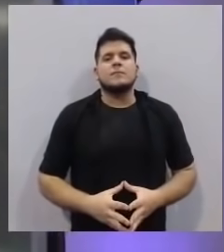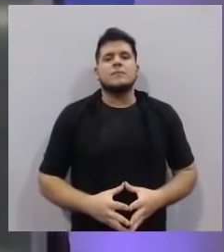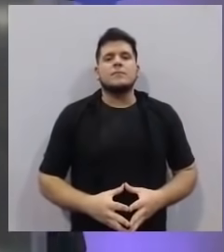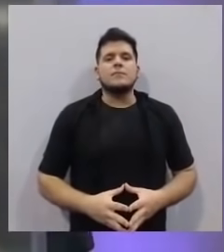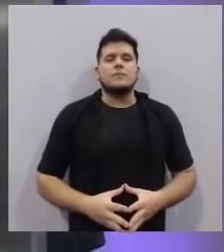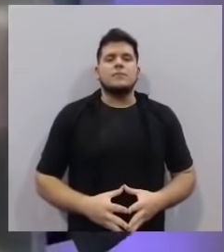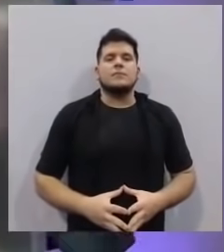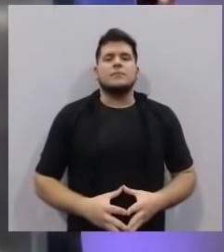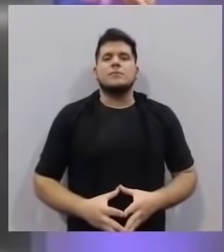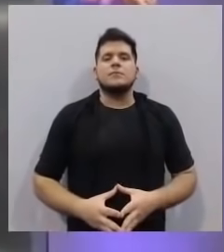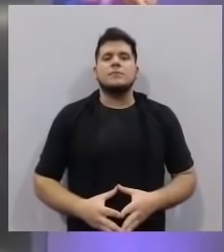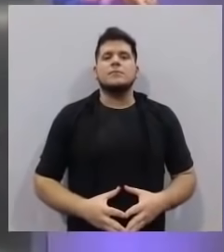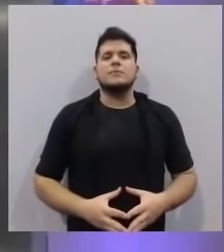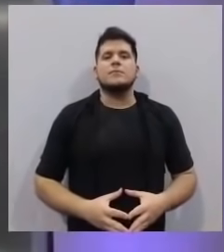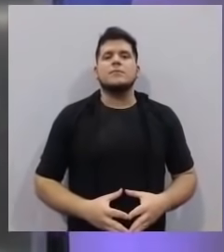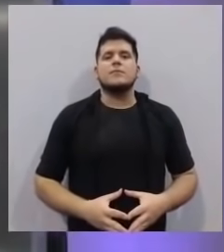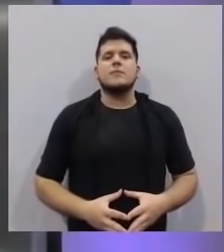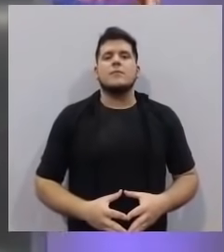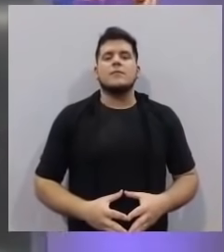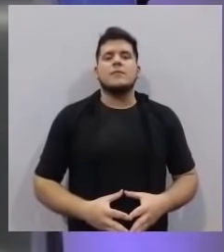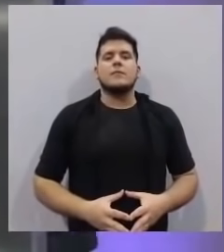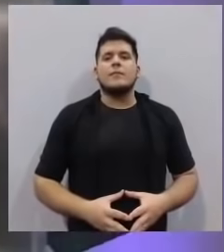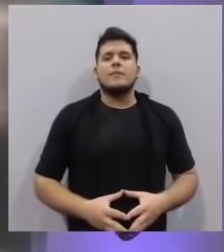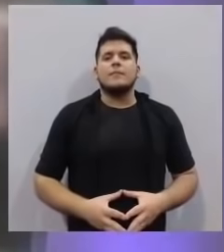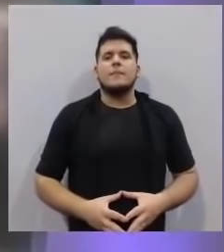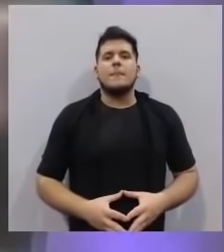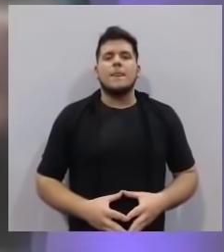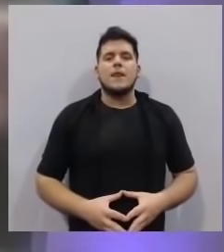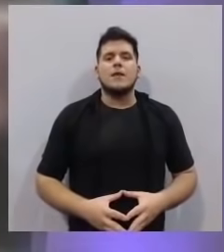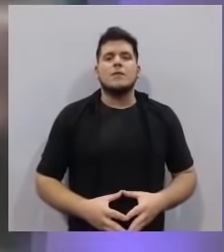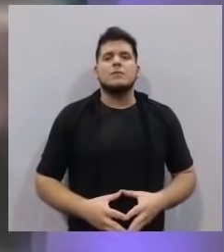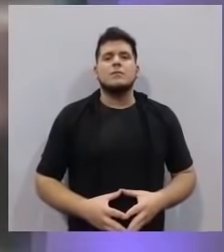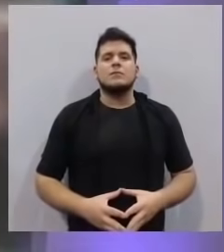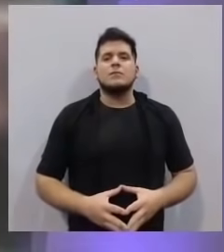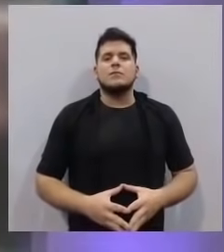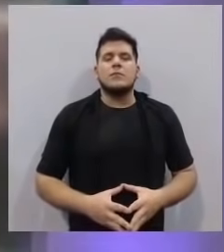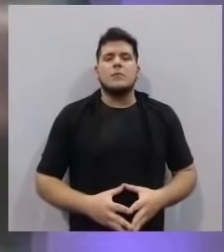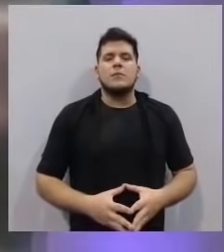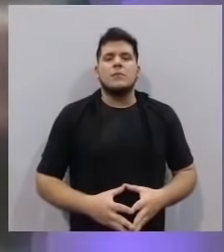natural en la familia y es en el plano espiritual la casa de dios